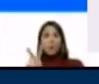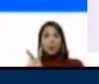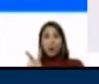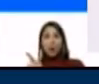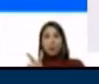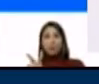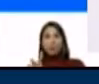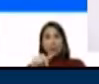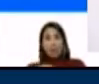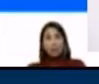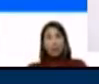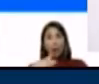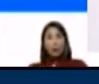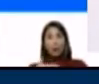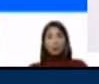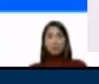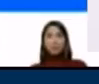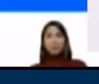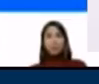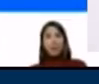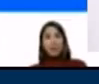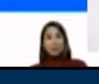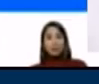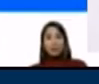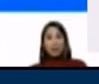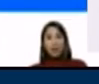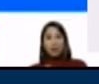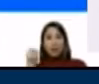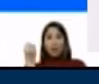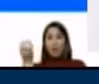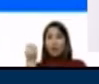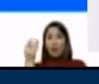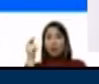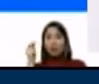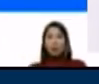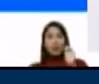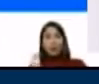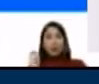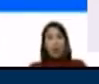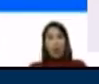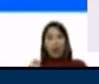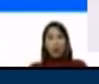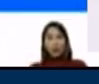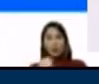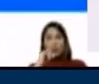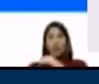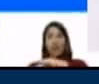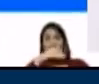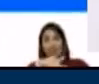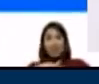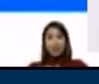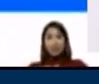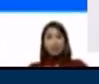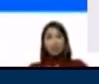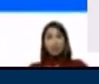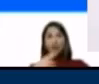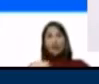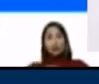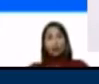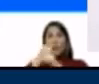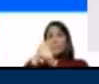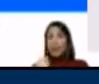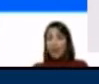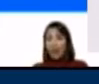Y del desastre también hay quienes se aprovechan de manera inteligente para su país y de manera inteligente para los que toman las oportunidades, porque la propuesta que